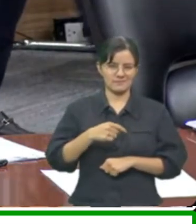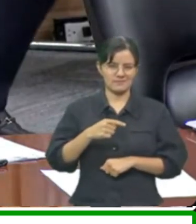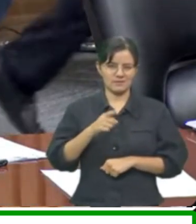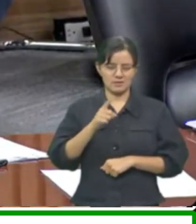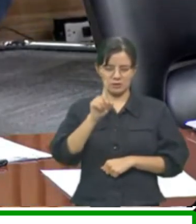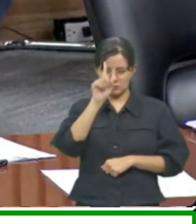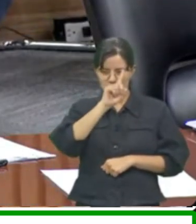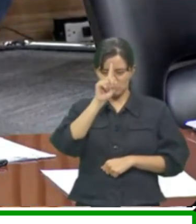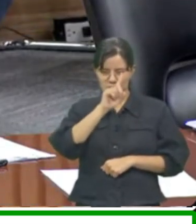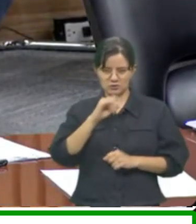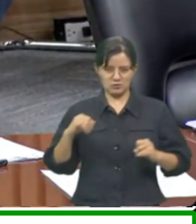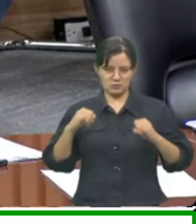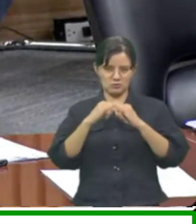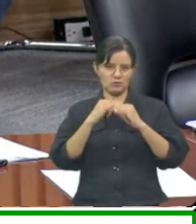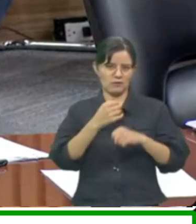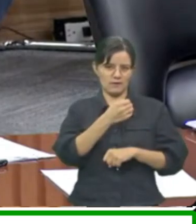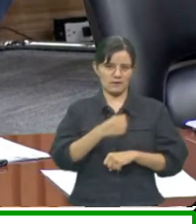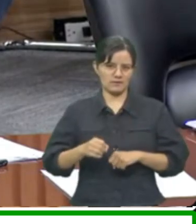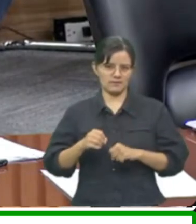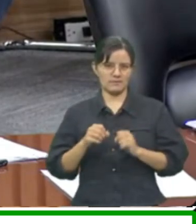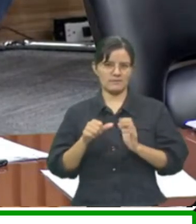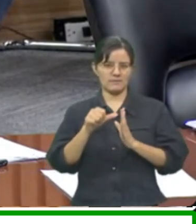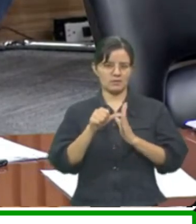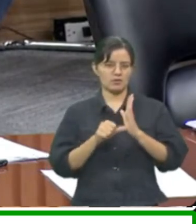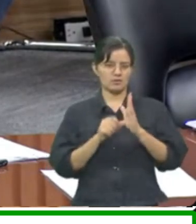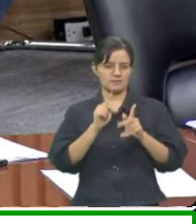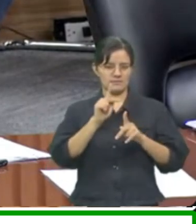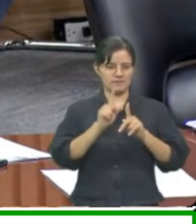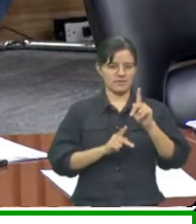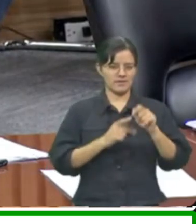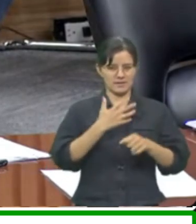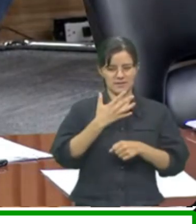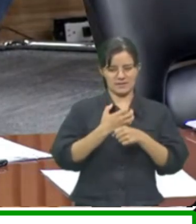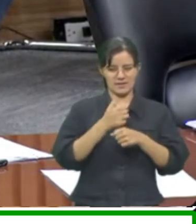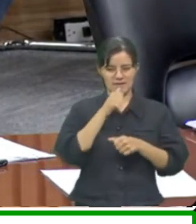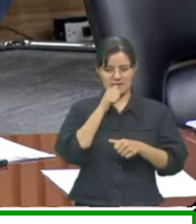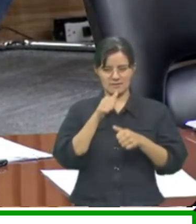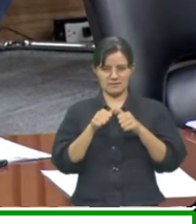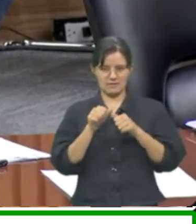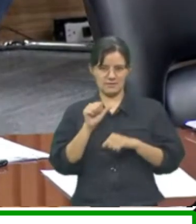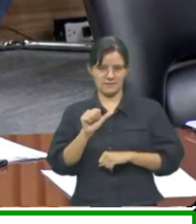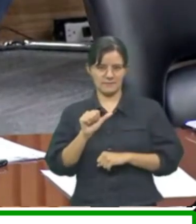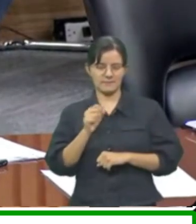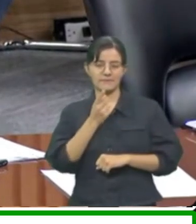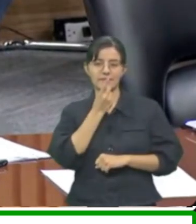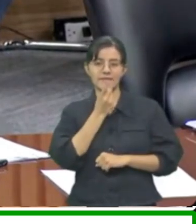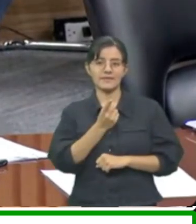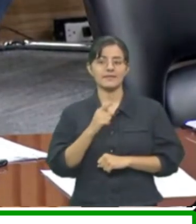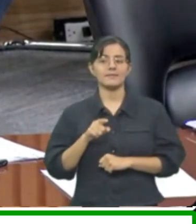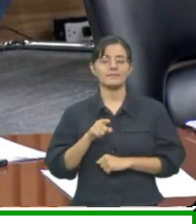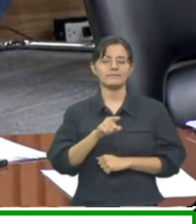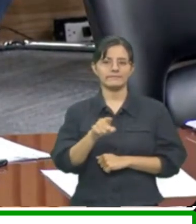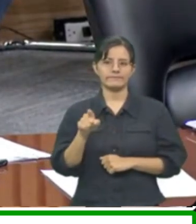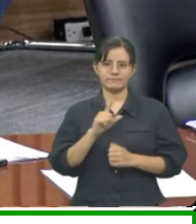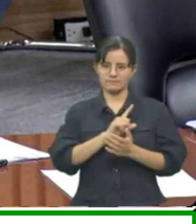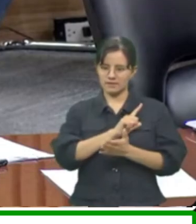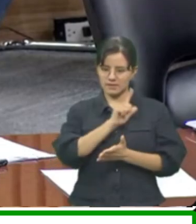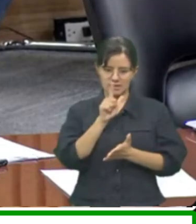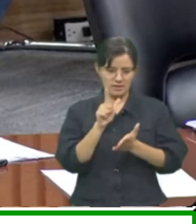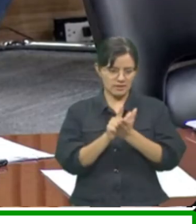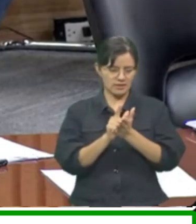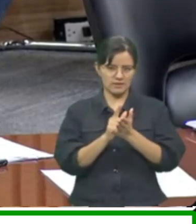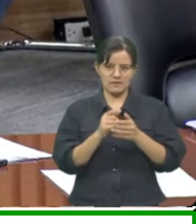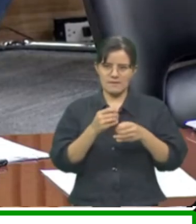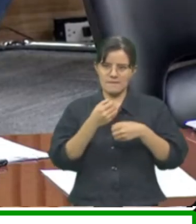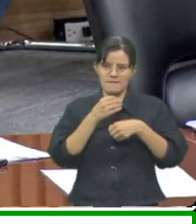quinta, apartado A. En el ejercicio de la función electoral estatal, la certeza, legalidad, independencia, imparcialidad, máxima